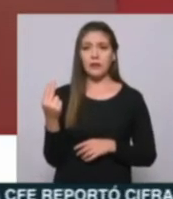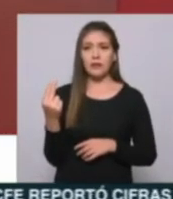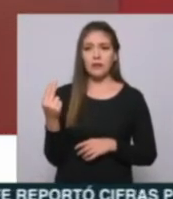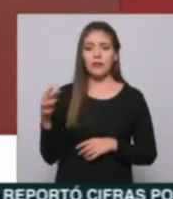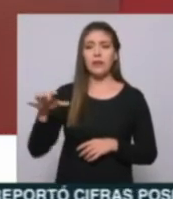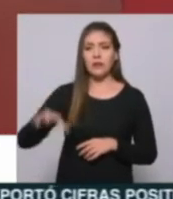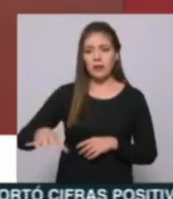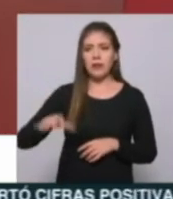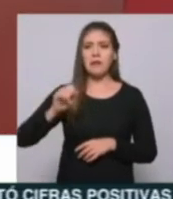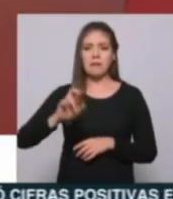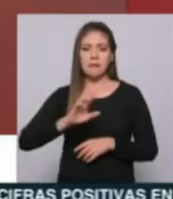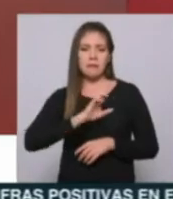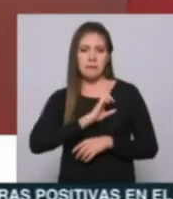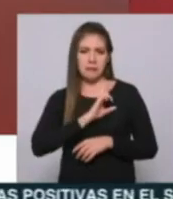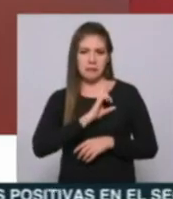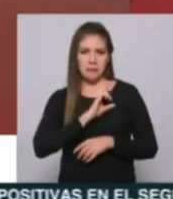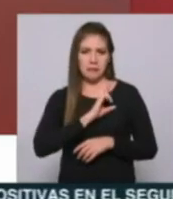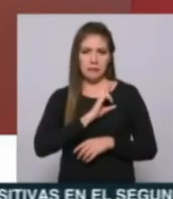sector privado,